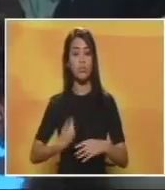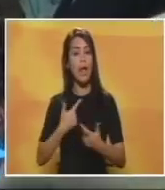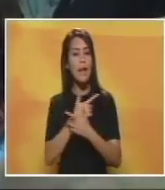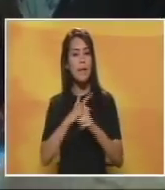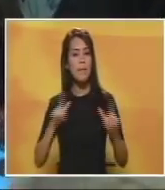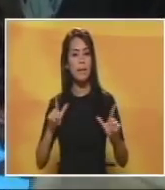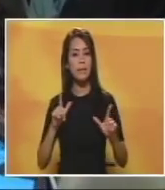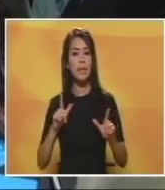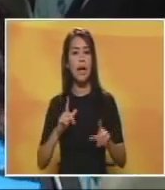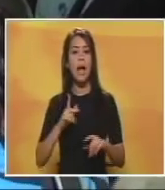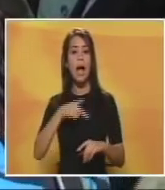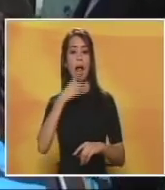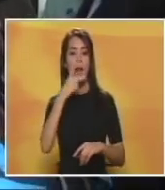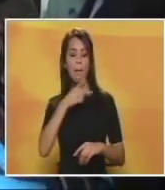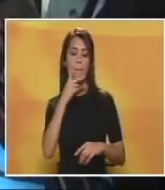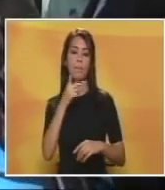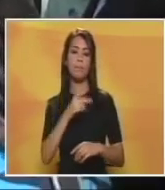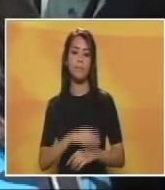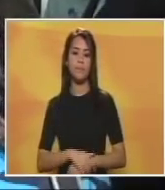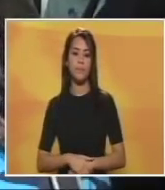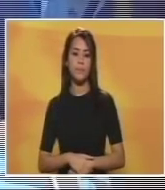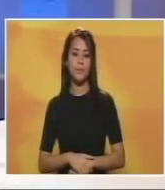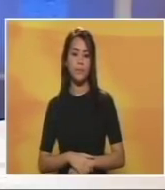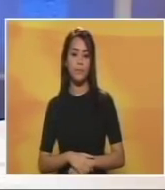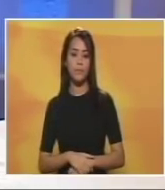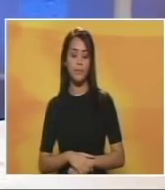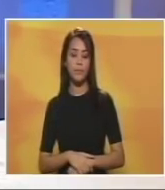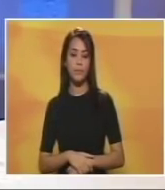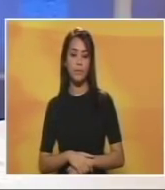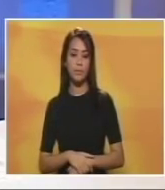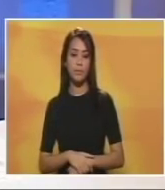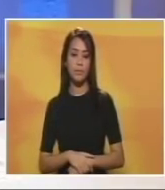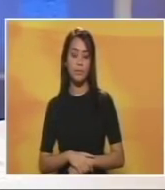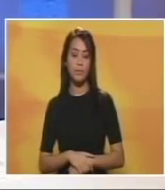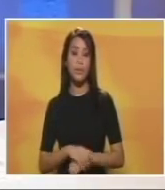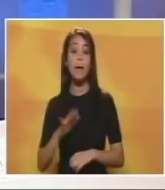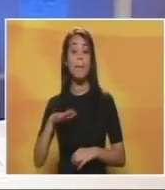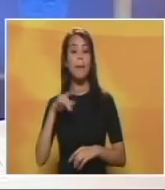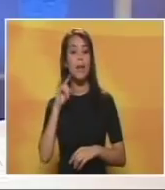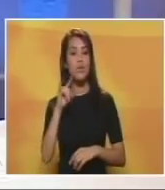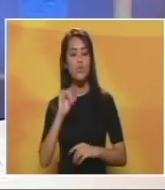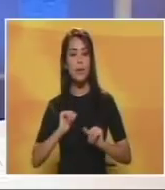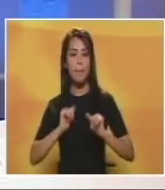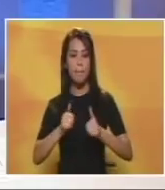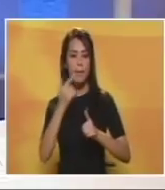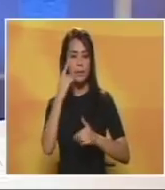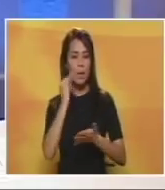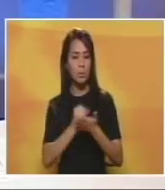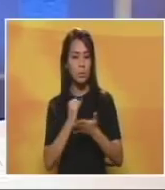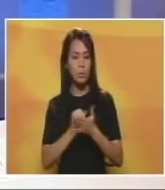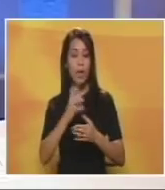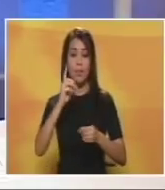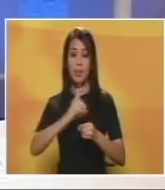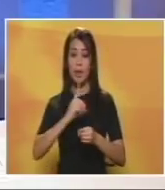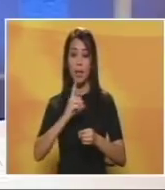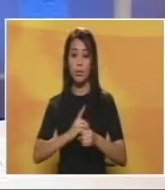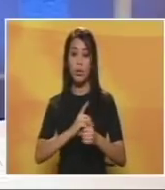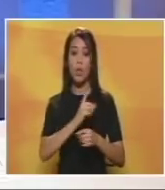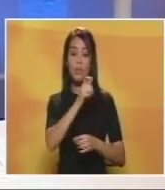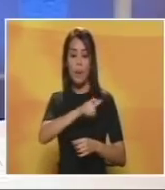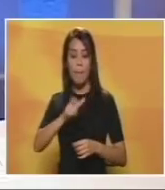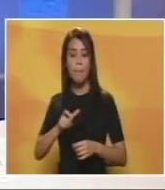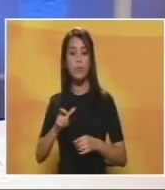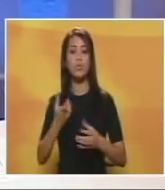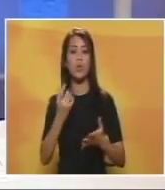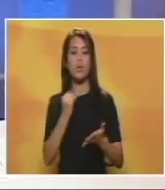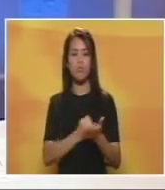libertad a los denominados presos políticos. A partir de este lunes inicia la verificación de datos de los electores en las